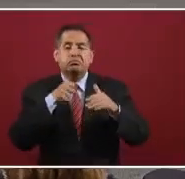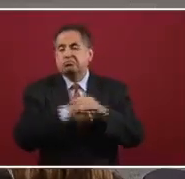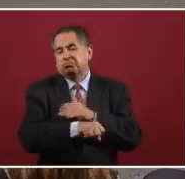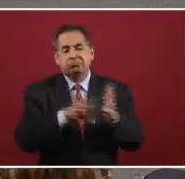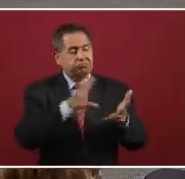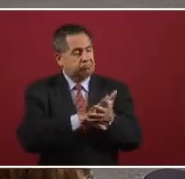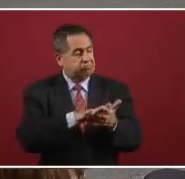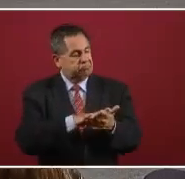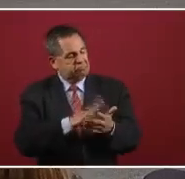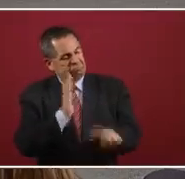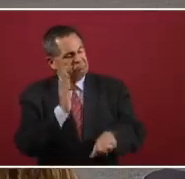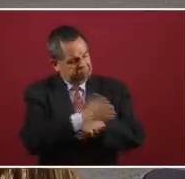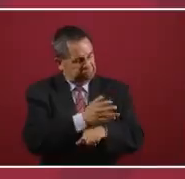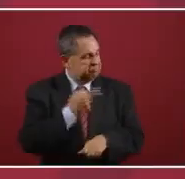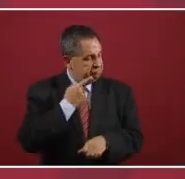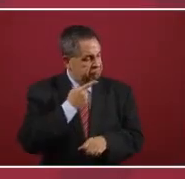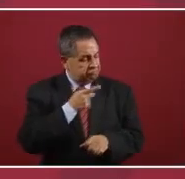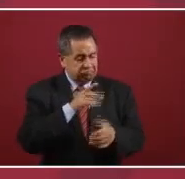políticos,